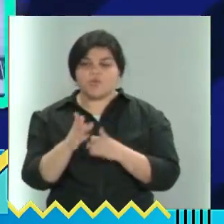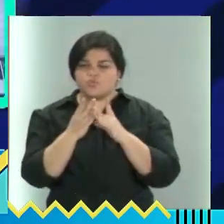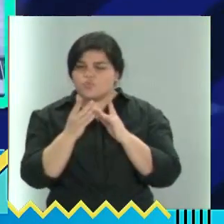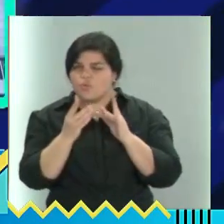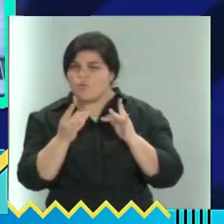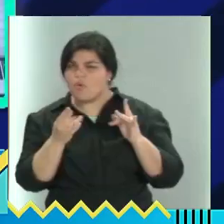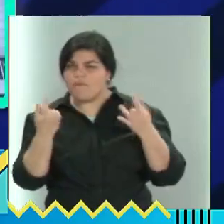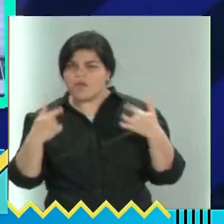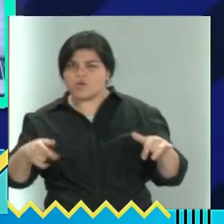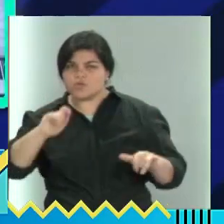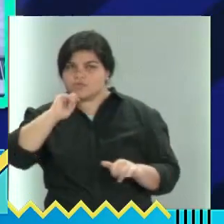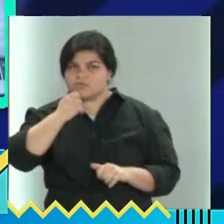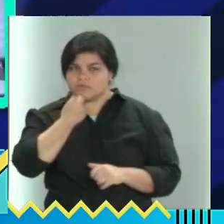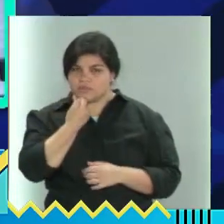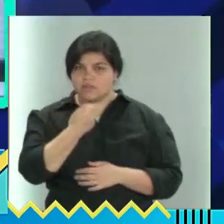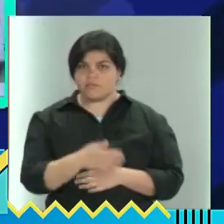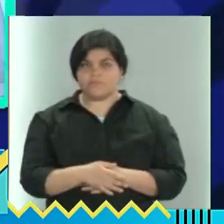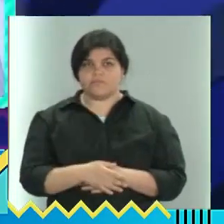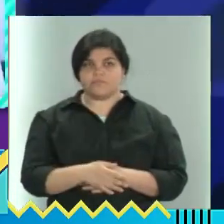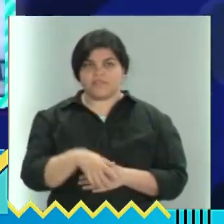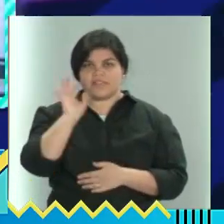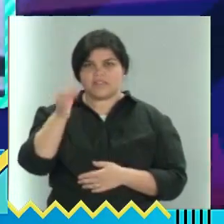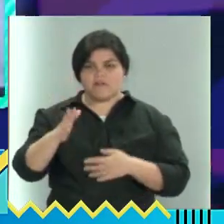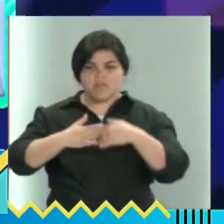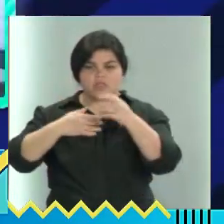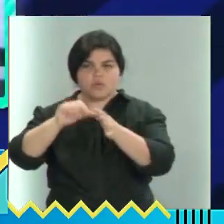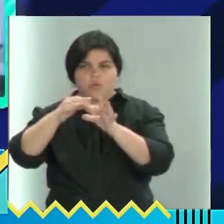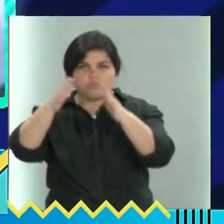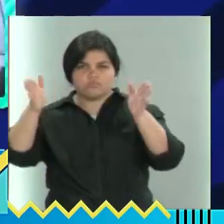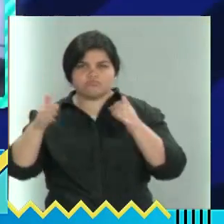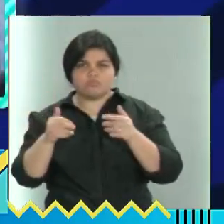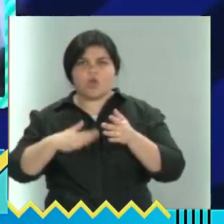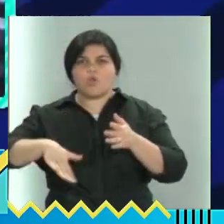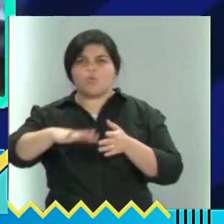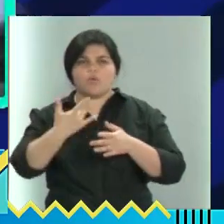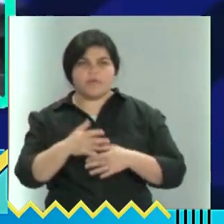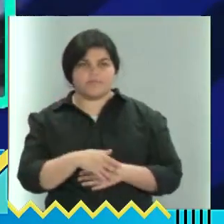exquisita en el manejo de las estructuras. Claro. Si ustedes ven